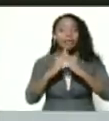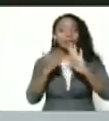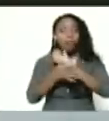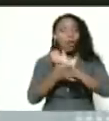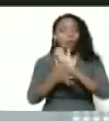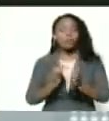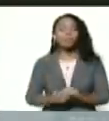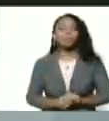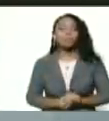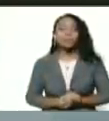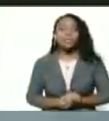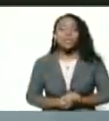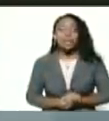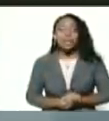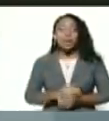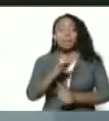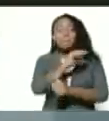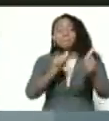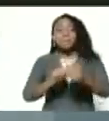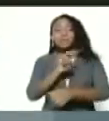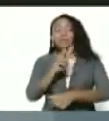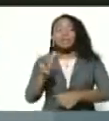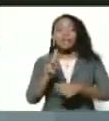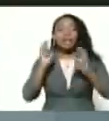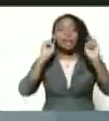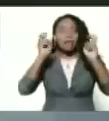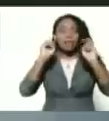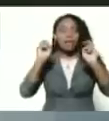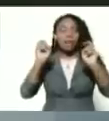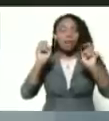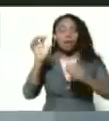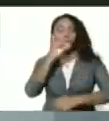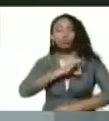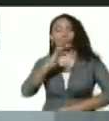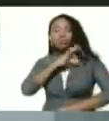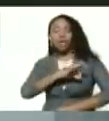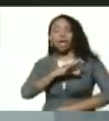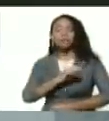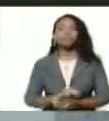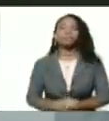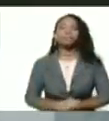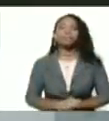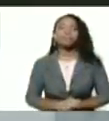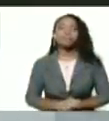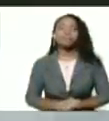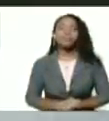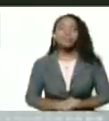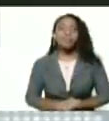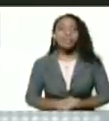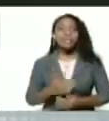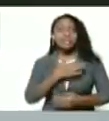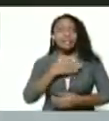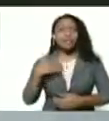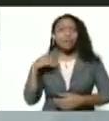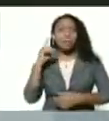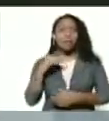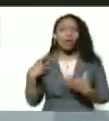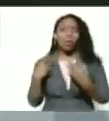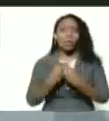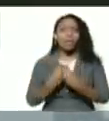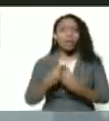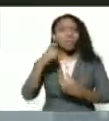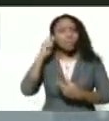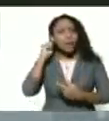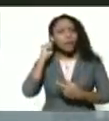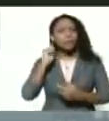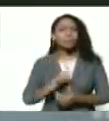Piñate, vicepresidente del área social. Querido compañero, también nos acompaña Marilyn Di